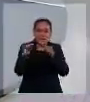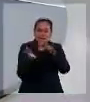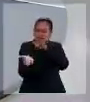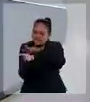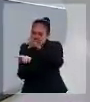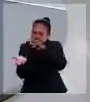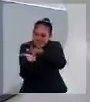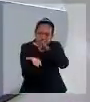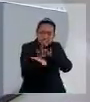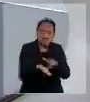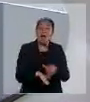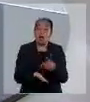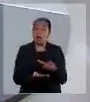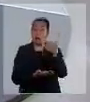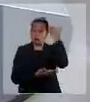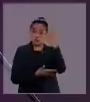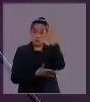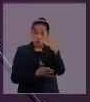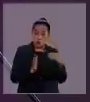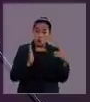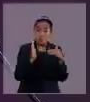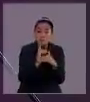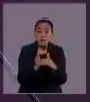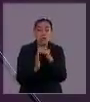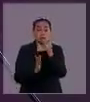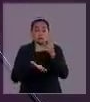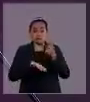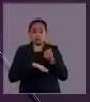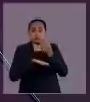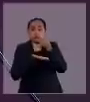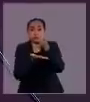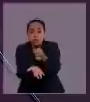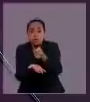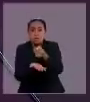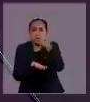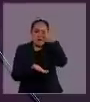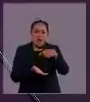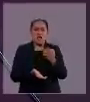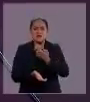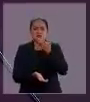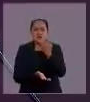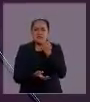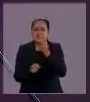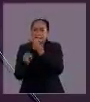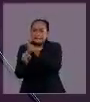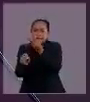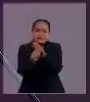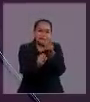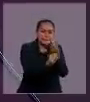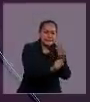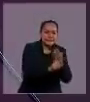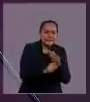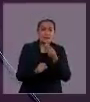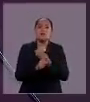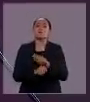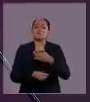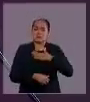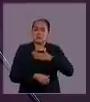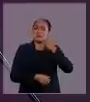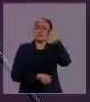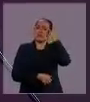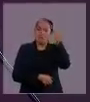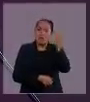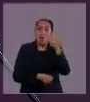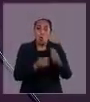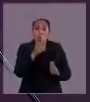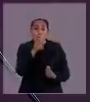mil millones de pesos en mejorar la infraestructura de las escuelas. Y nosotros hemos planteado que cada escuela, estas nuevas de tiempo completo